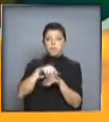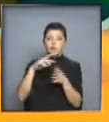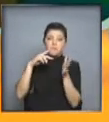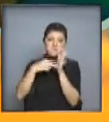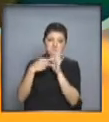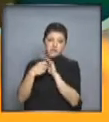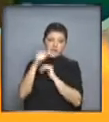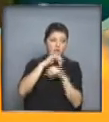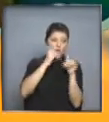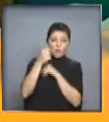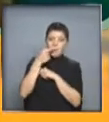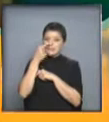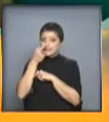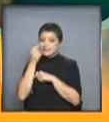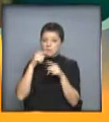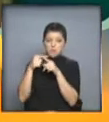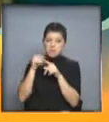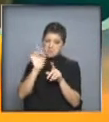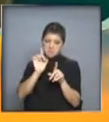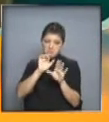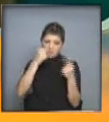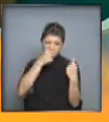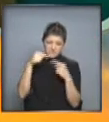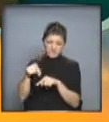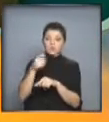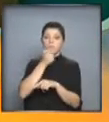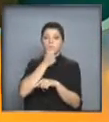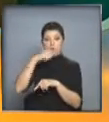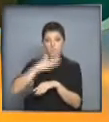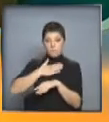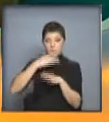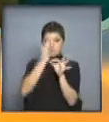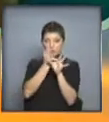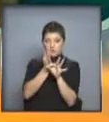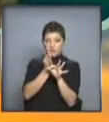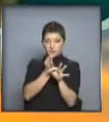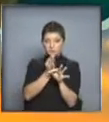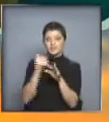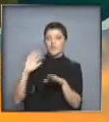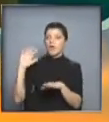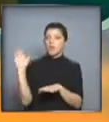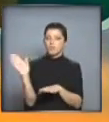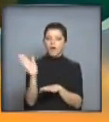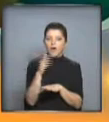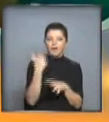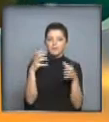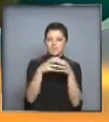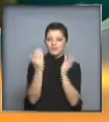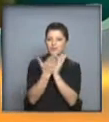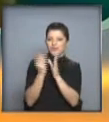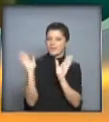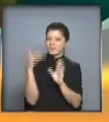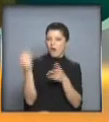chico no les interese la política, porque en mi colegio, por ejemplo, se da el caso de que todos quieren estar en el centro de estudiantes para